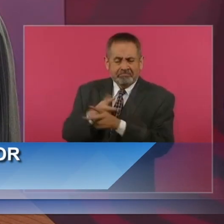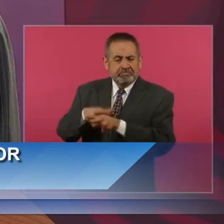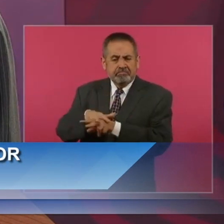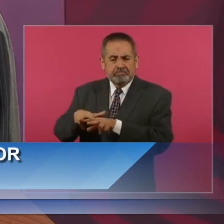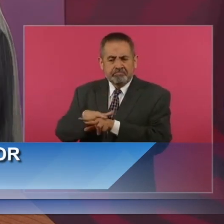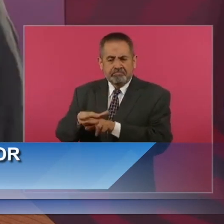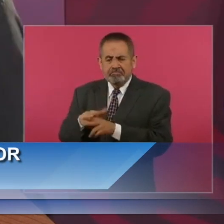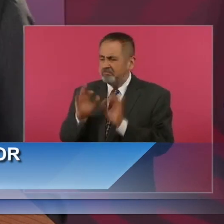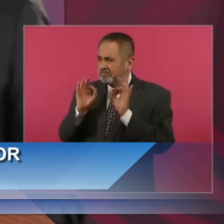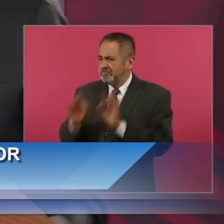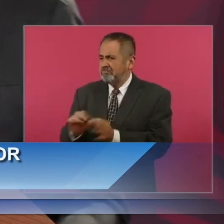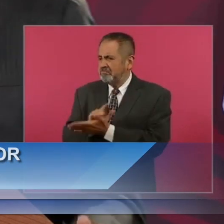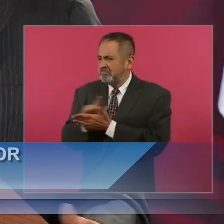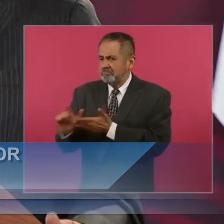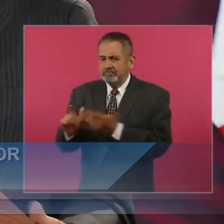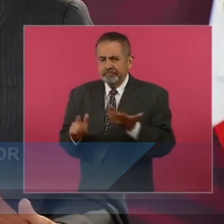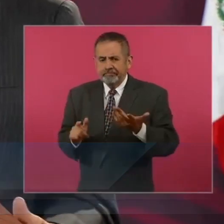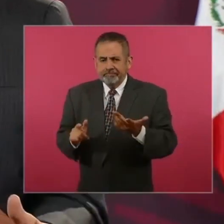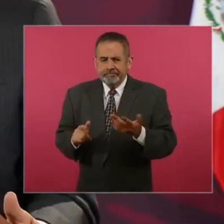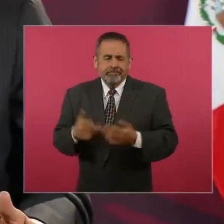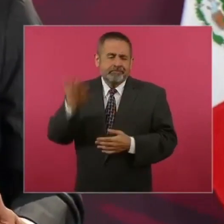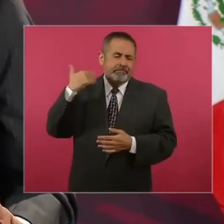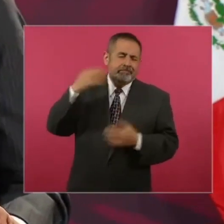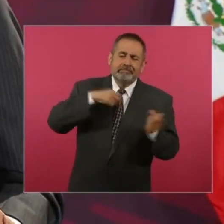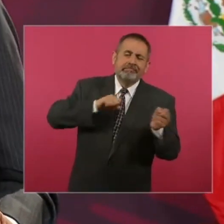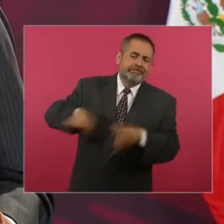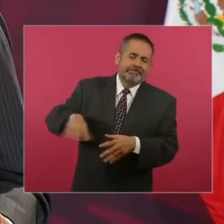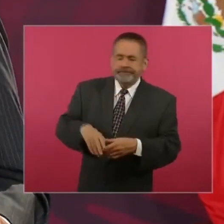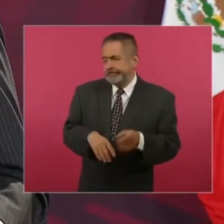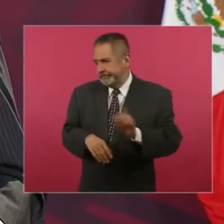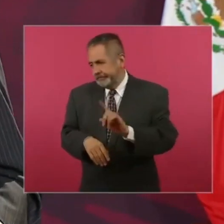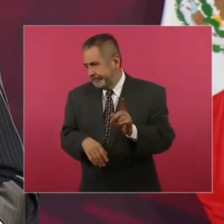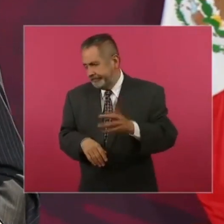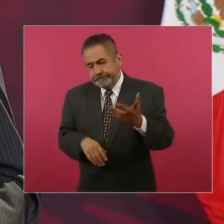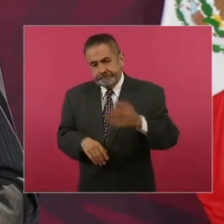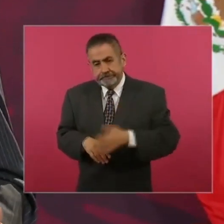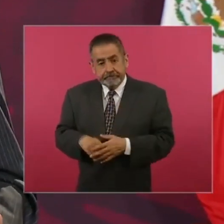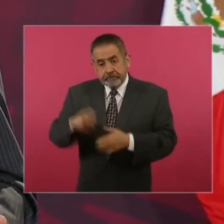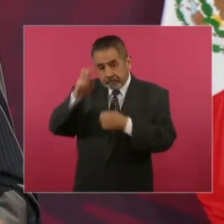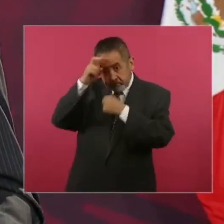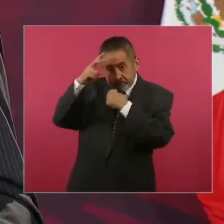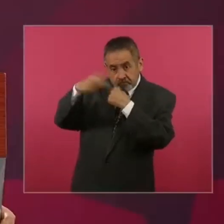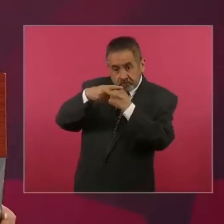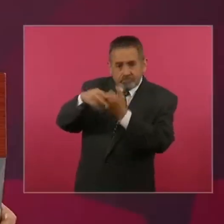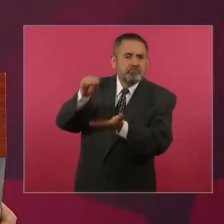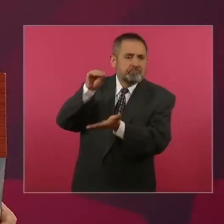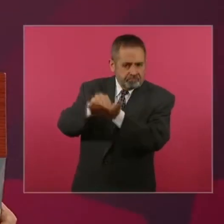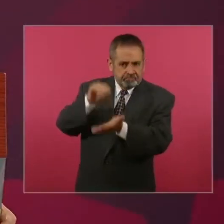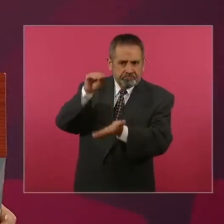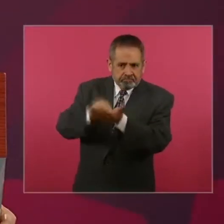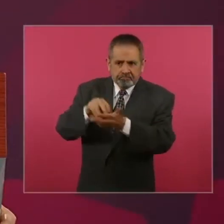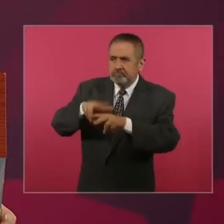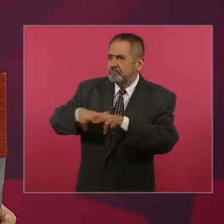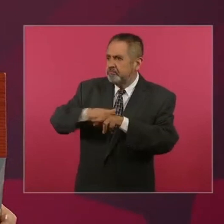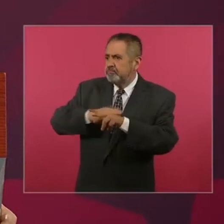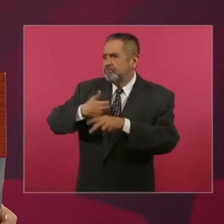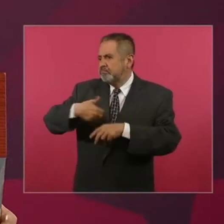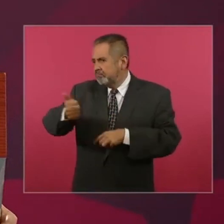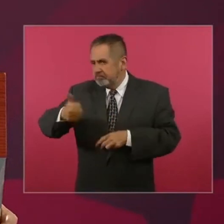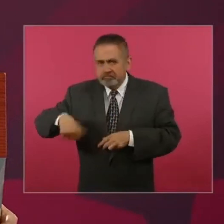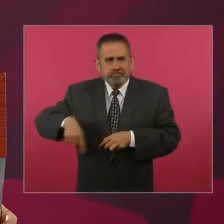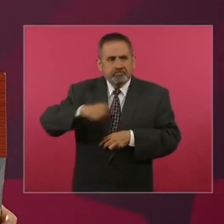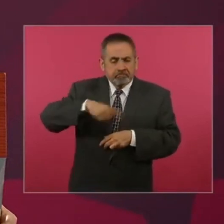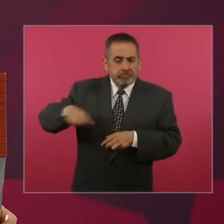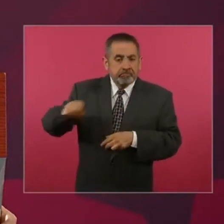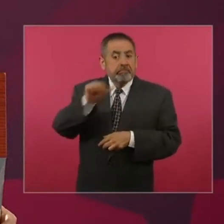no se debieron abandonar los trenes Europa siguen funcionando los trenes en Asia